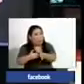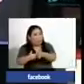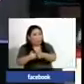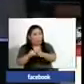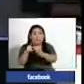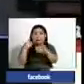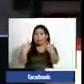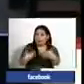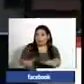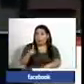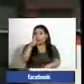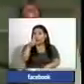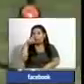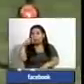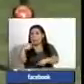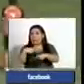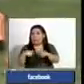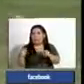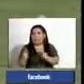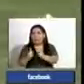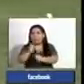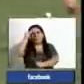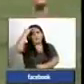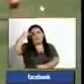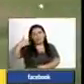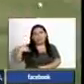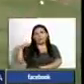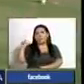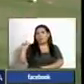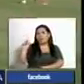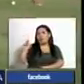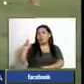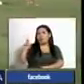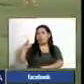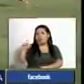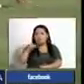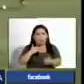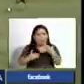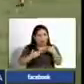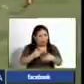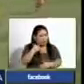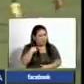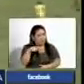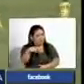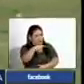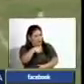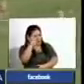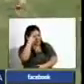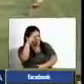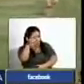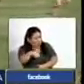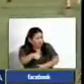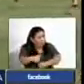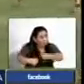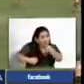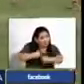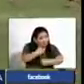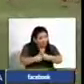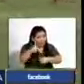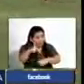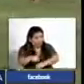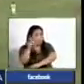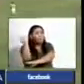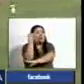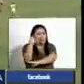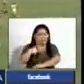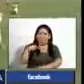a las 10:30 estemos junto a Zully Rodríguez trayéndole lo más destacado. Y claro, usted dirá, deportes en medio de la